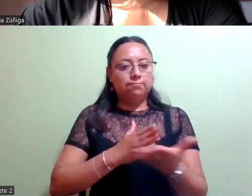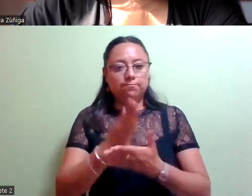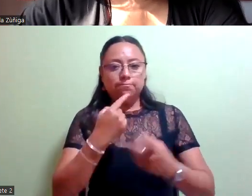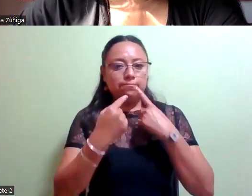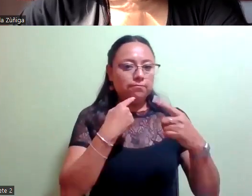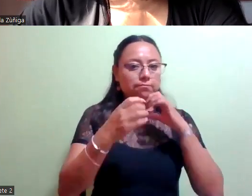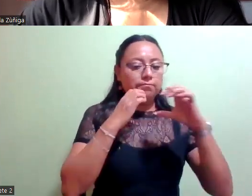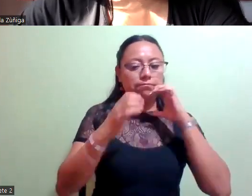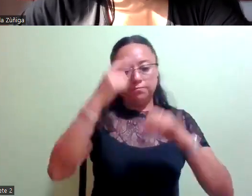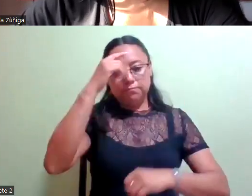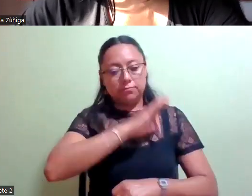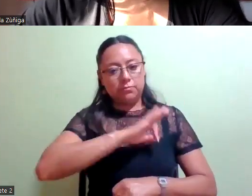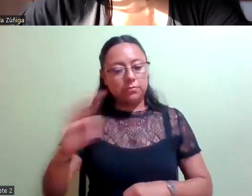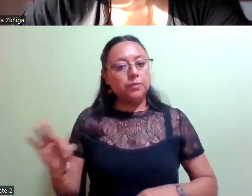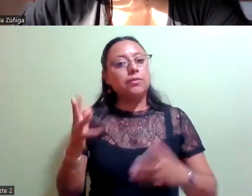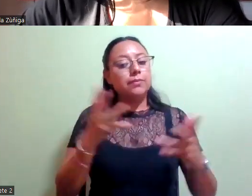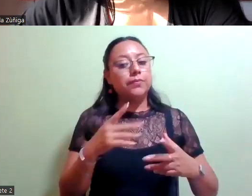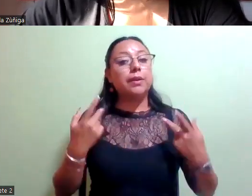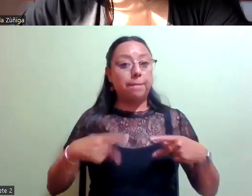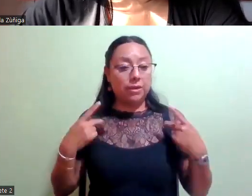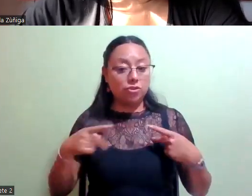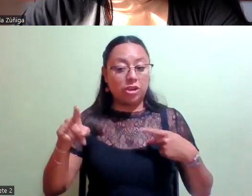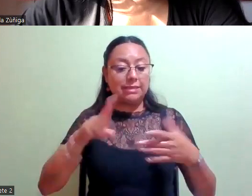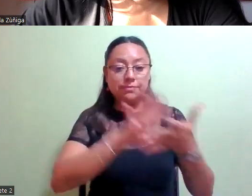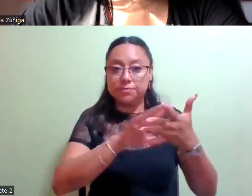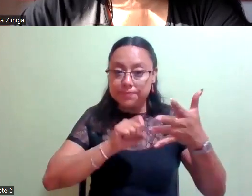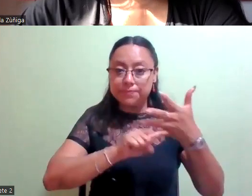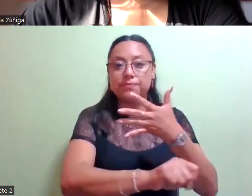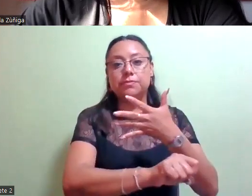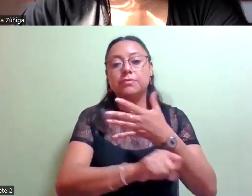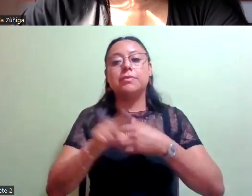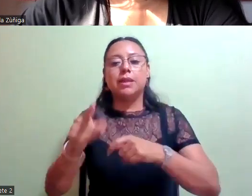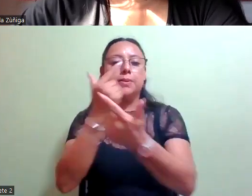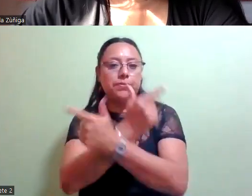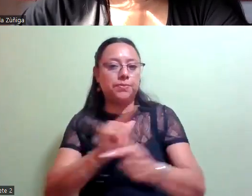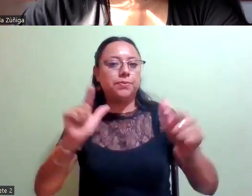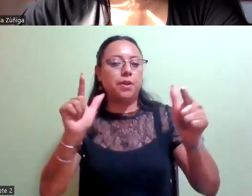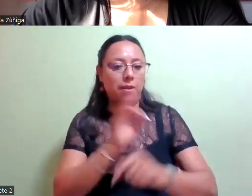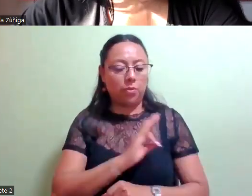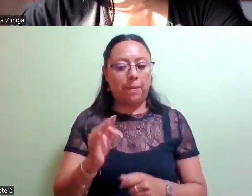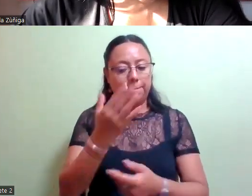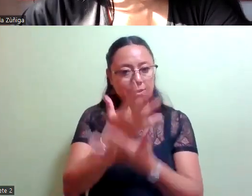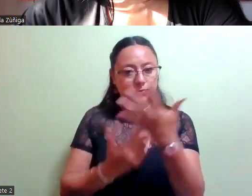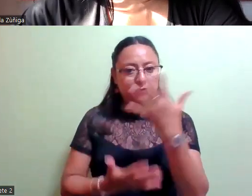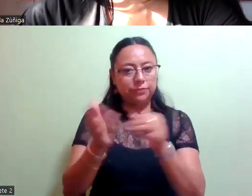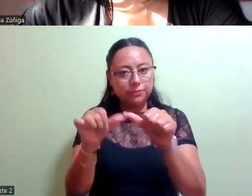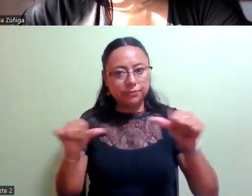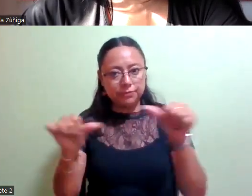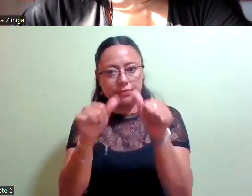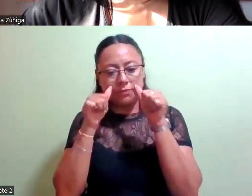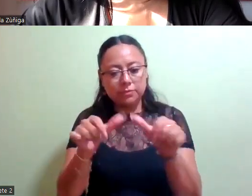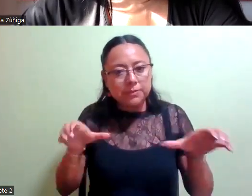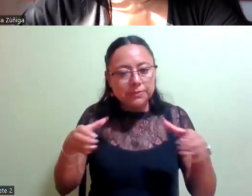interlocutora para lograr la liberación de personas privadas de su libertad, para la creación de la Unidad de Atención a la